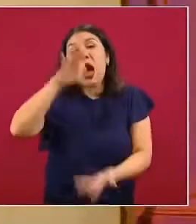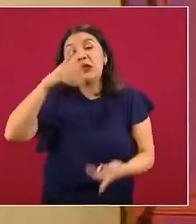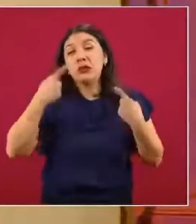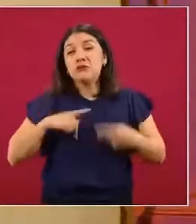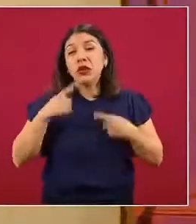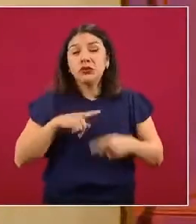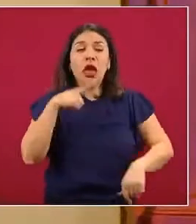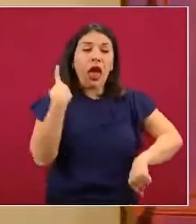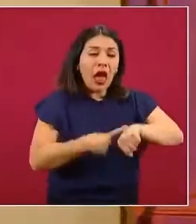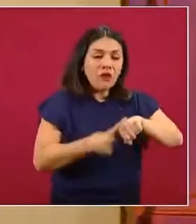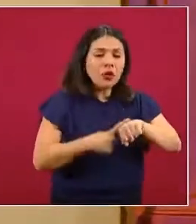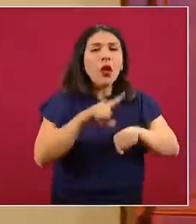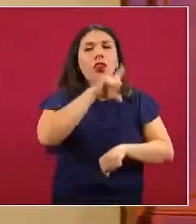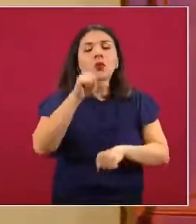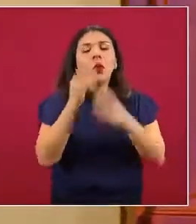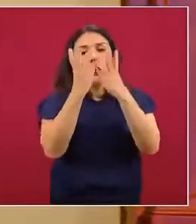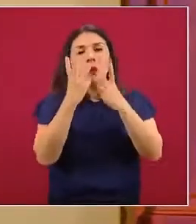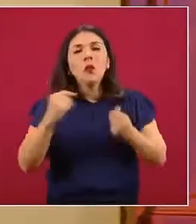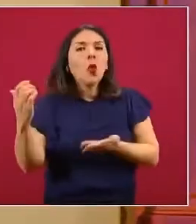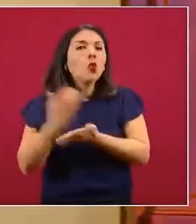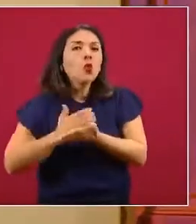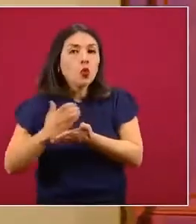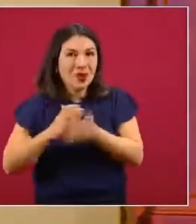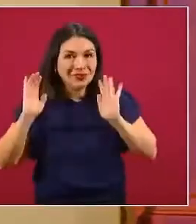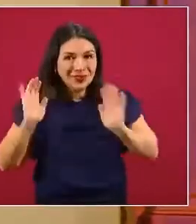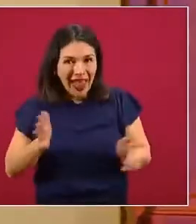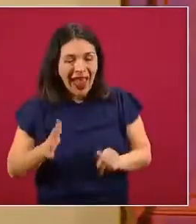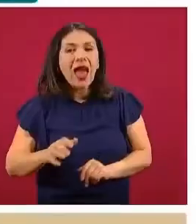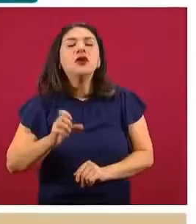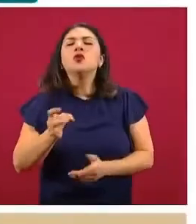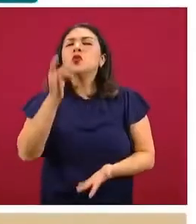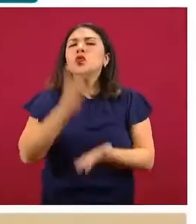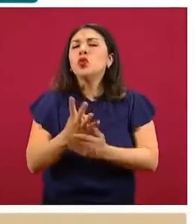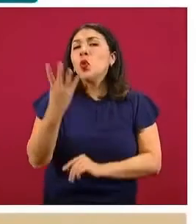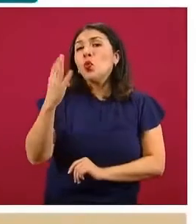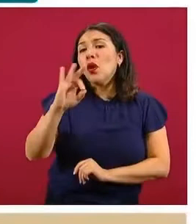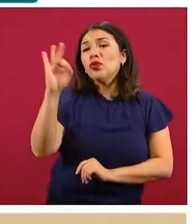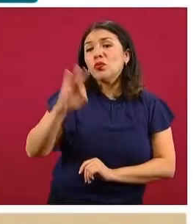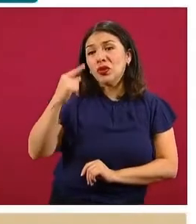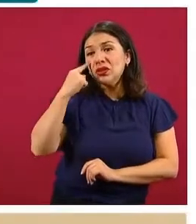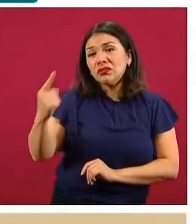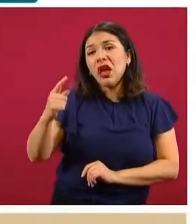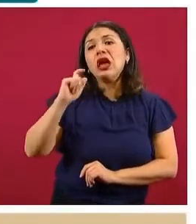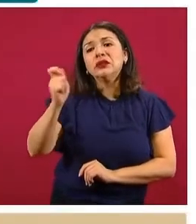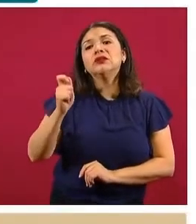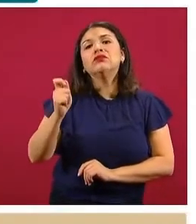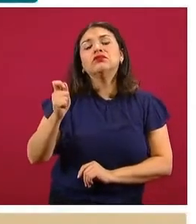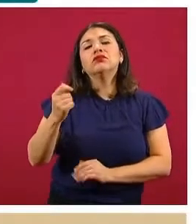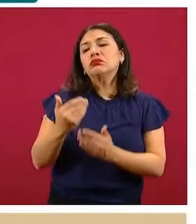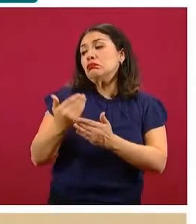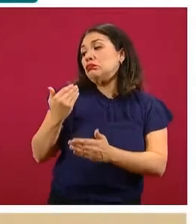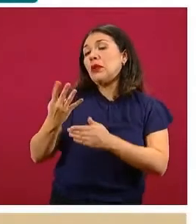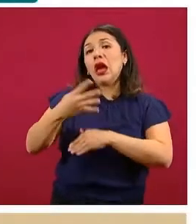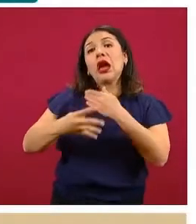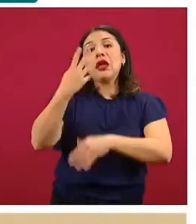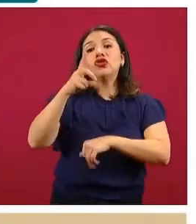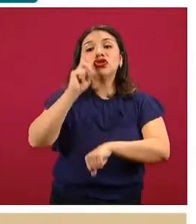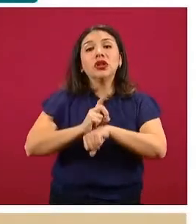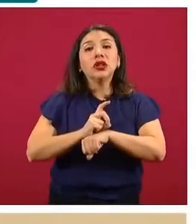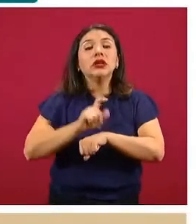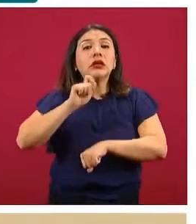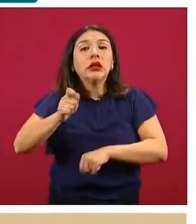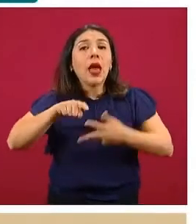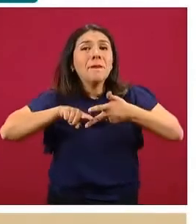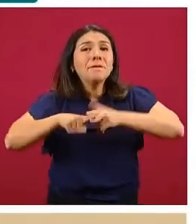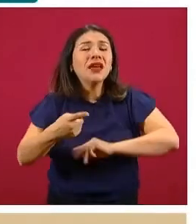lo vemos en los datos, fue a la recuperación y solamente este 4% son las que en los últimos 14 días tendrían